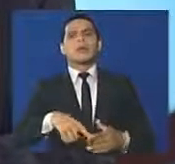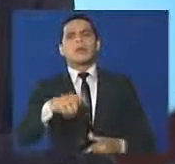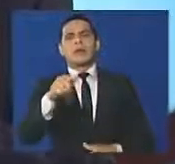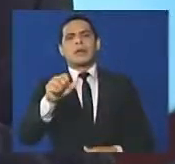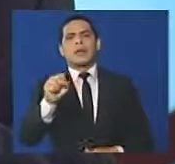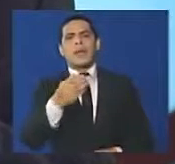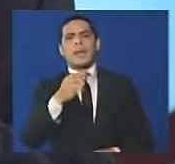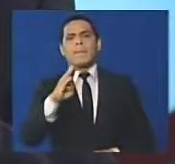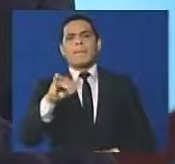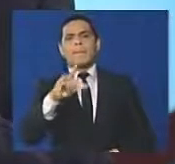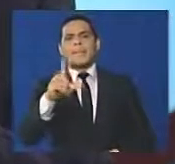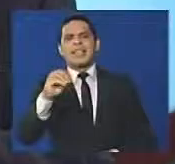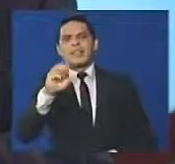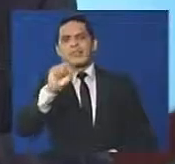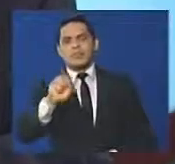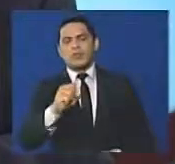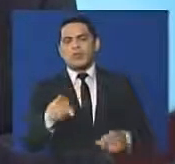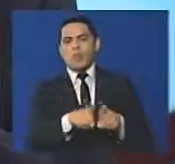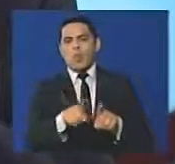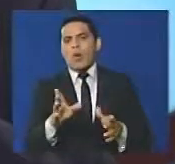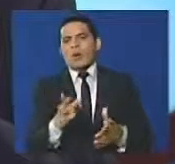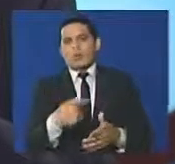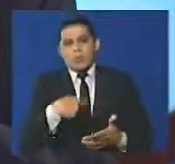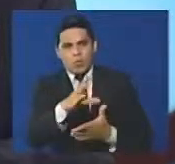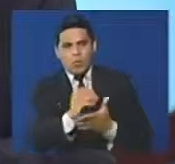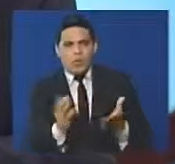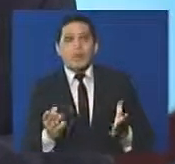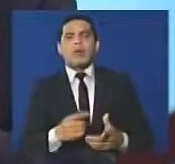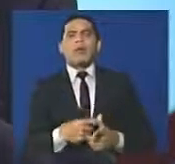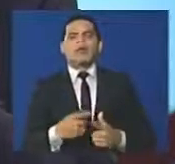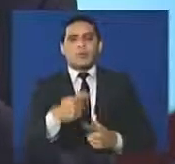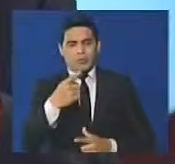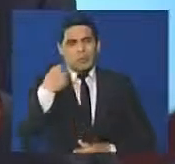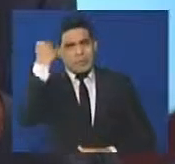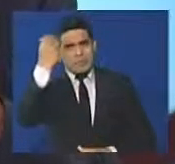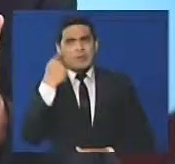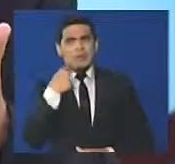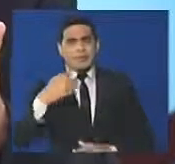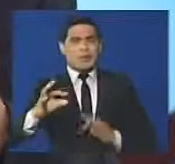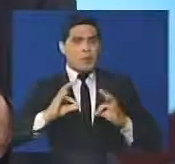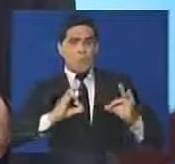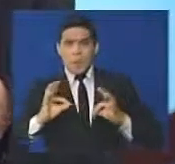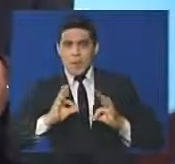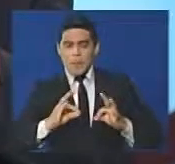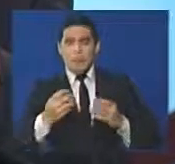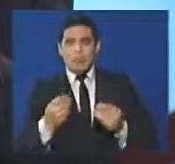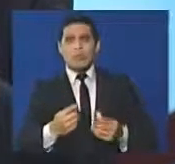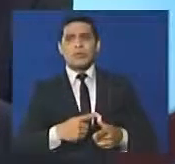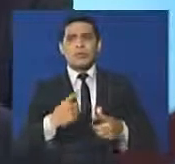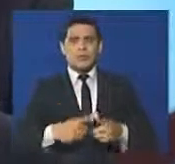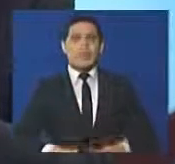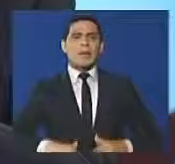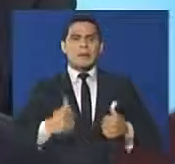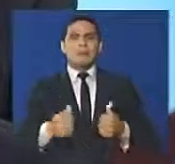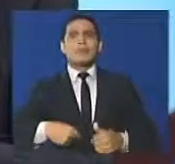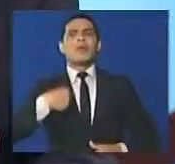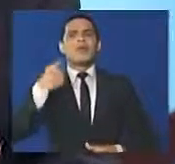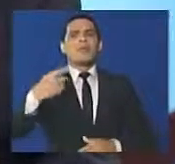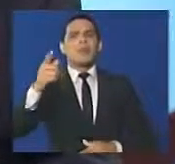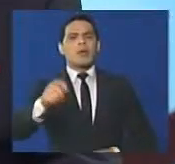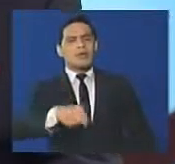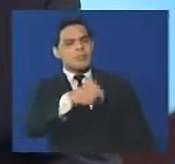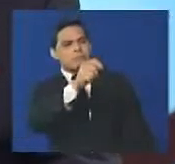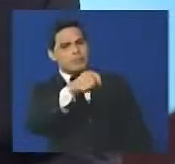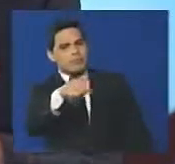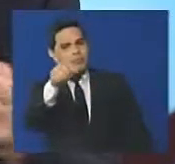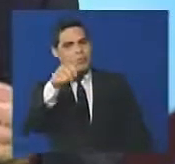Fue para mí algo tan especial que usted no se lo imagina. Ahí yo me preparé de una forma y por eso nació lo que es la dirección de